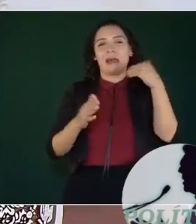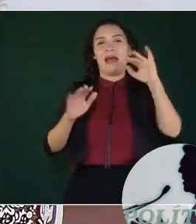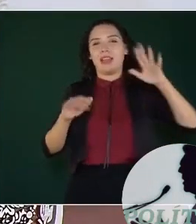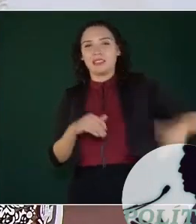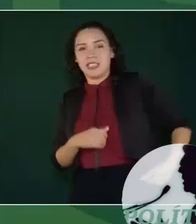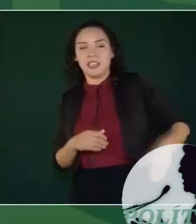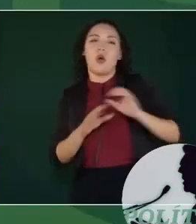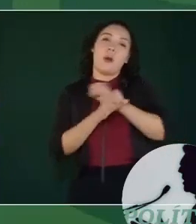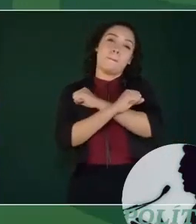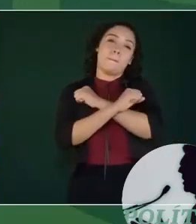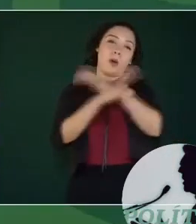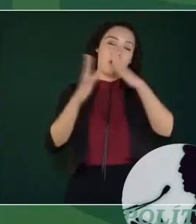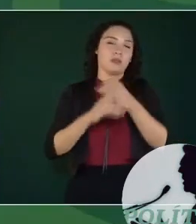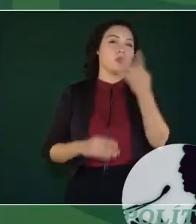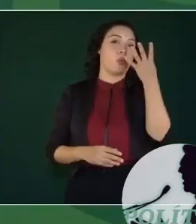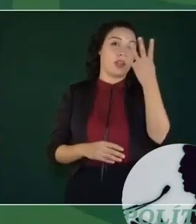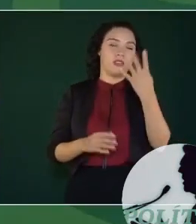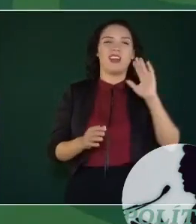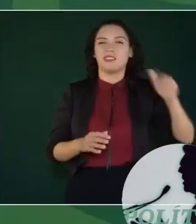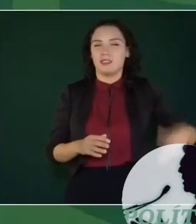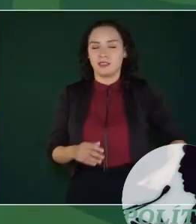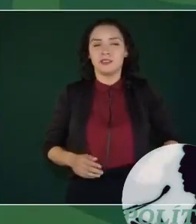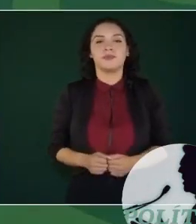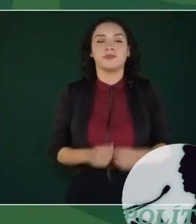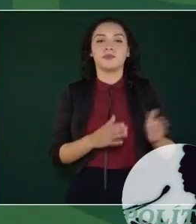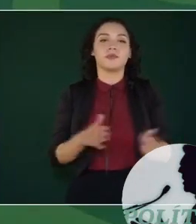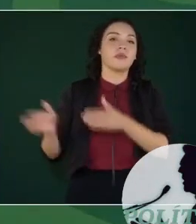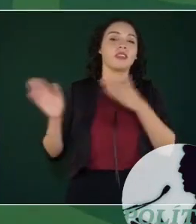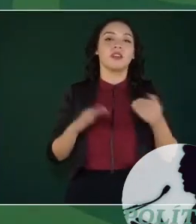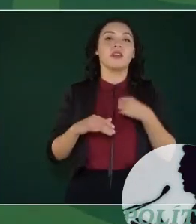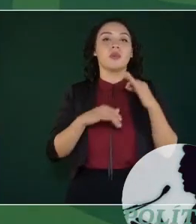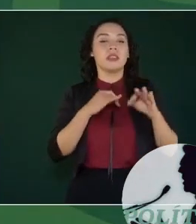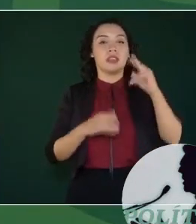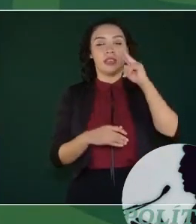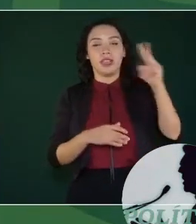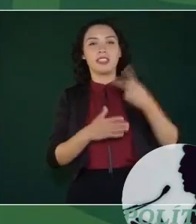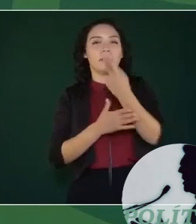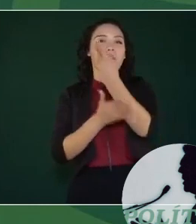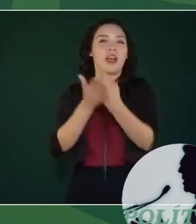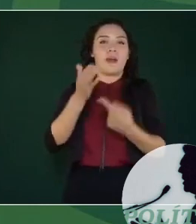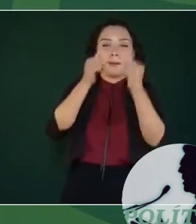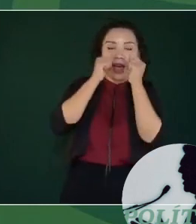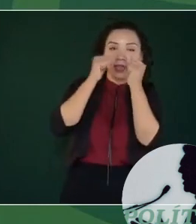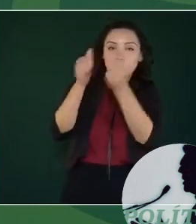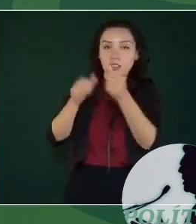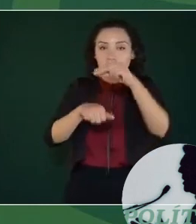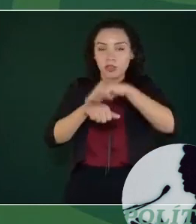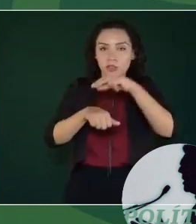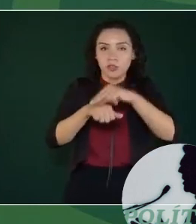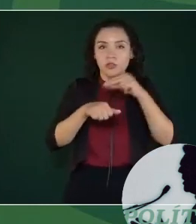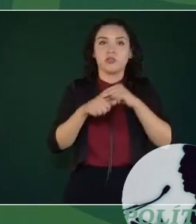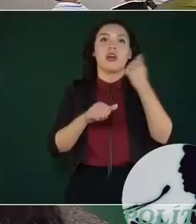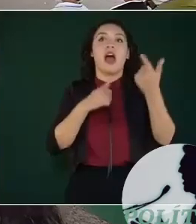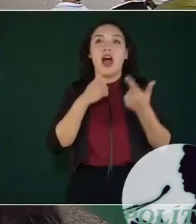y explosiones 4. Por último, tenemos un programa de atención médica de primer contacto en lugares